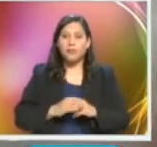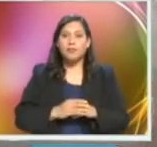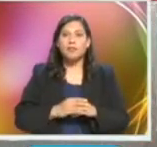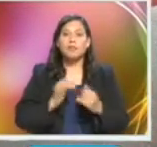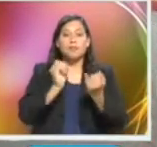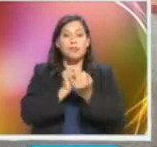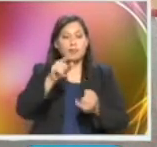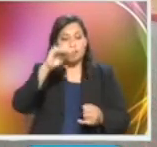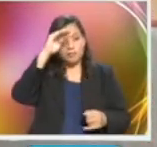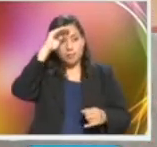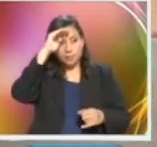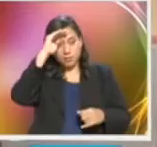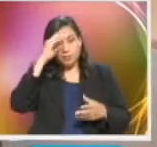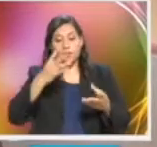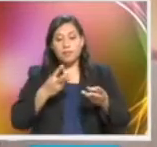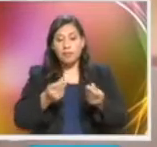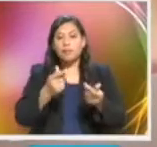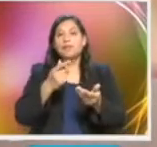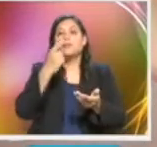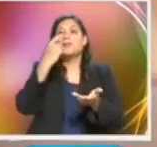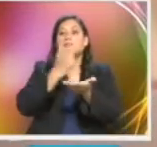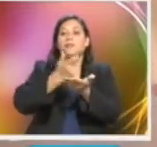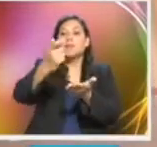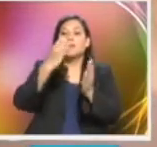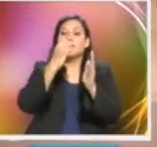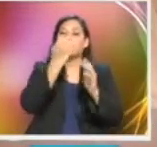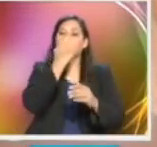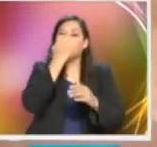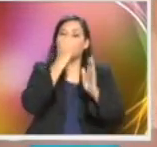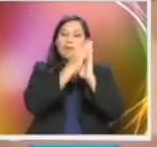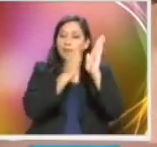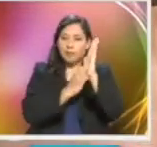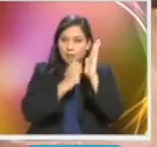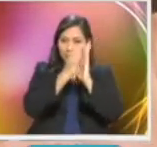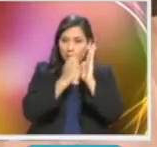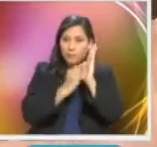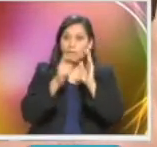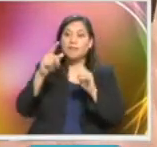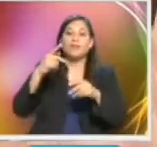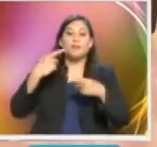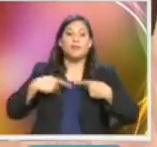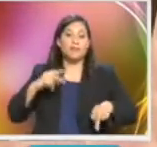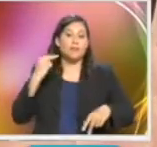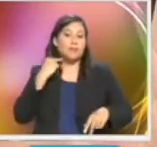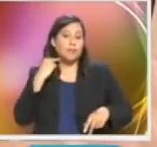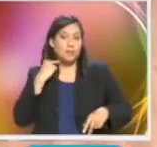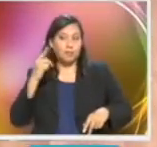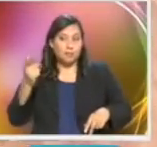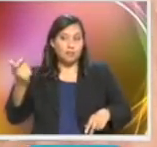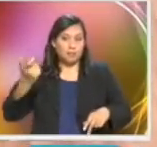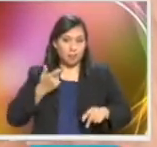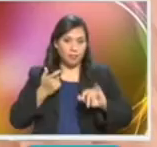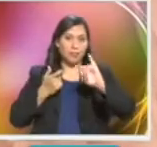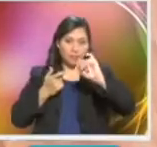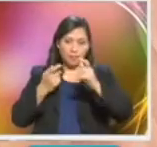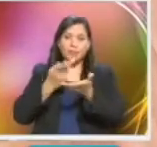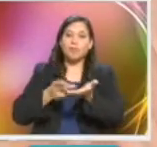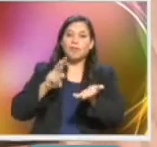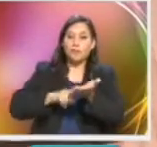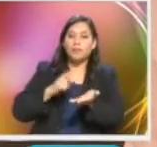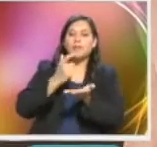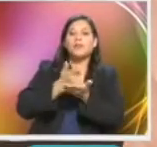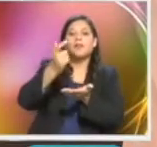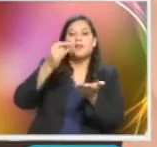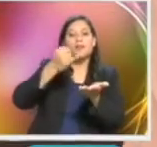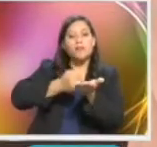también consideren que va a haber gastos de escrituración. Sí. Entonces, tú vas al notario y el notario te va a cobrar, no él, sino son los impuestos que tú tienes que pagar por